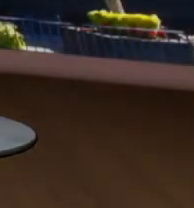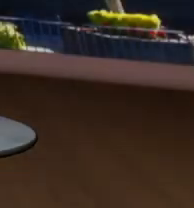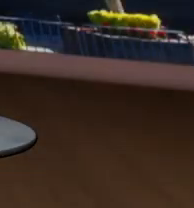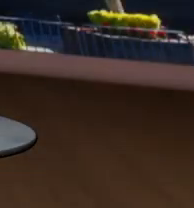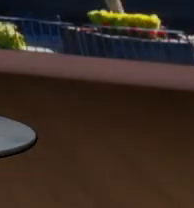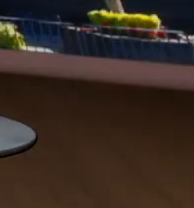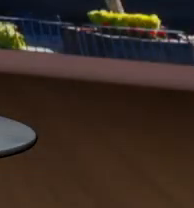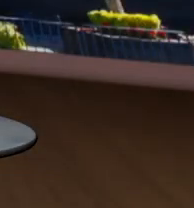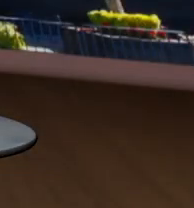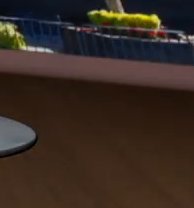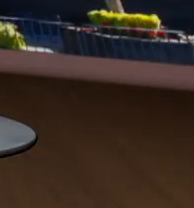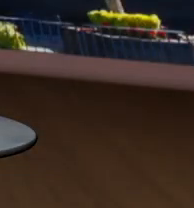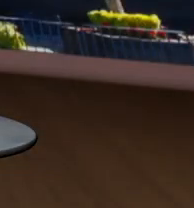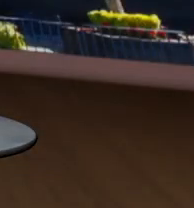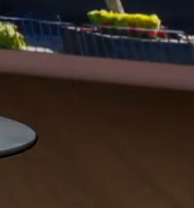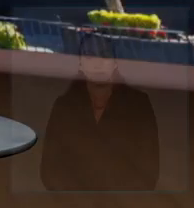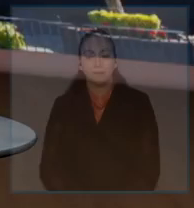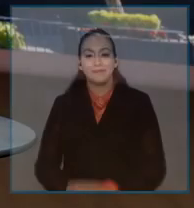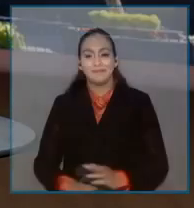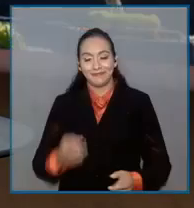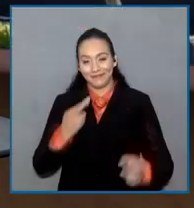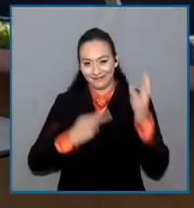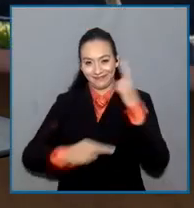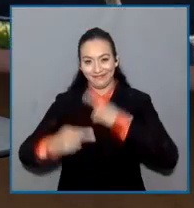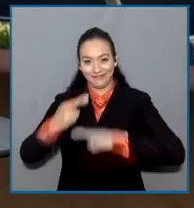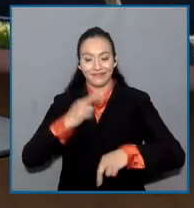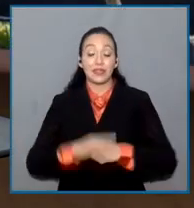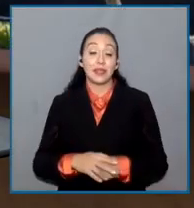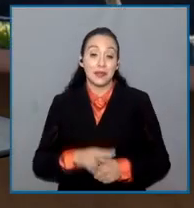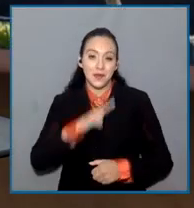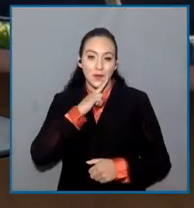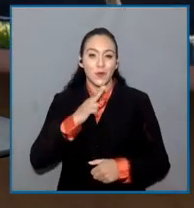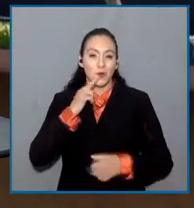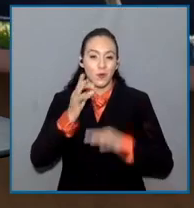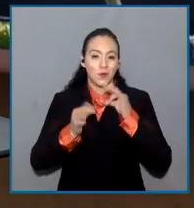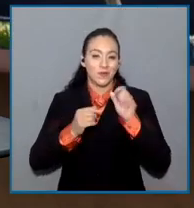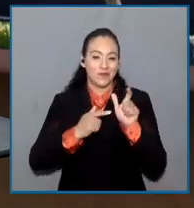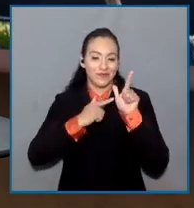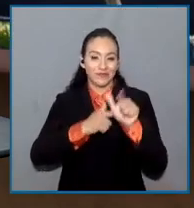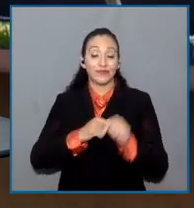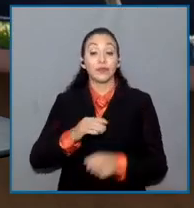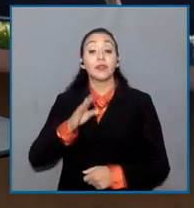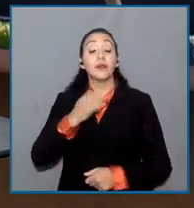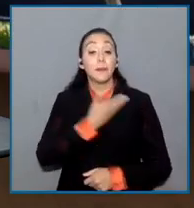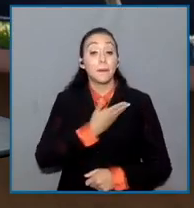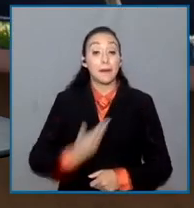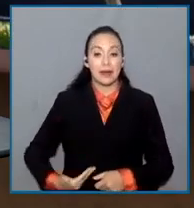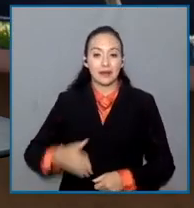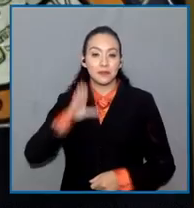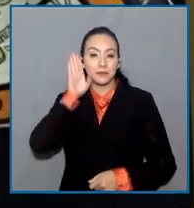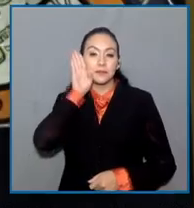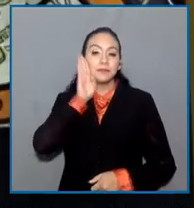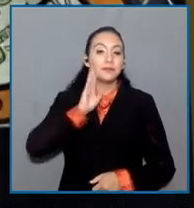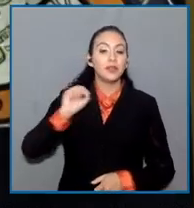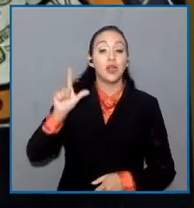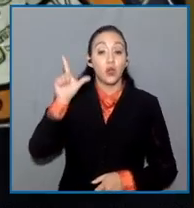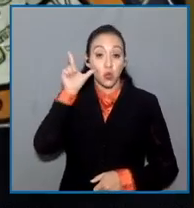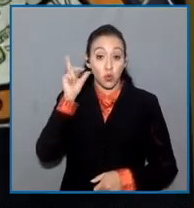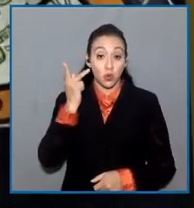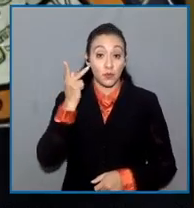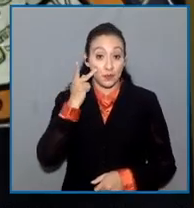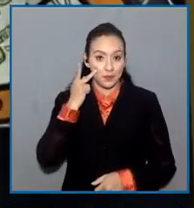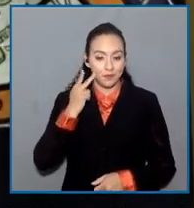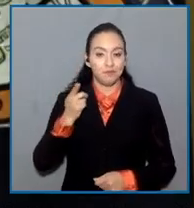Y efectivamente ya estamos de regreso, vámonos con más información. La ministra presidenta de la Suprema Corte, Norma Lucía Piña Hernández, expresó